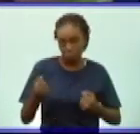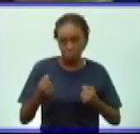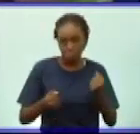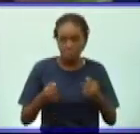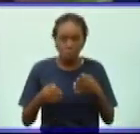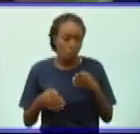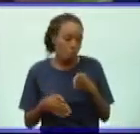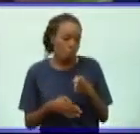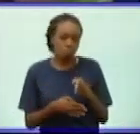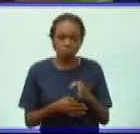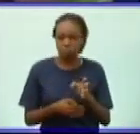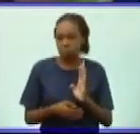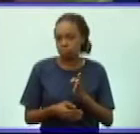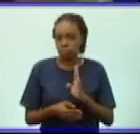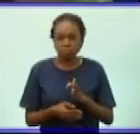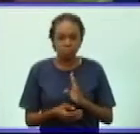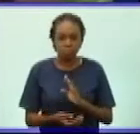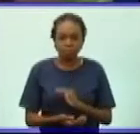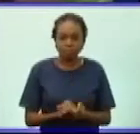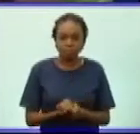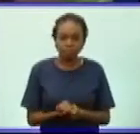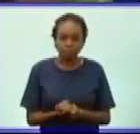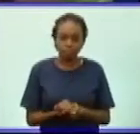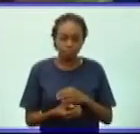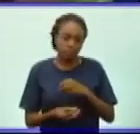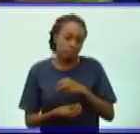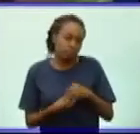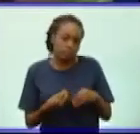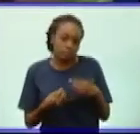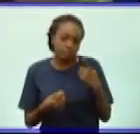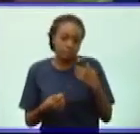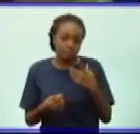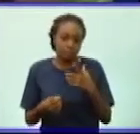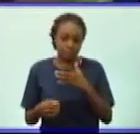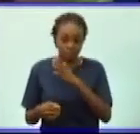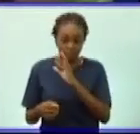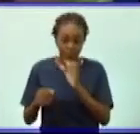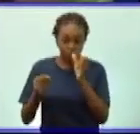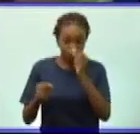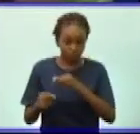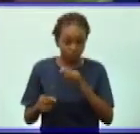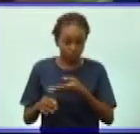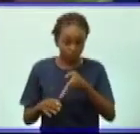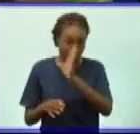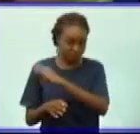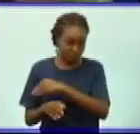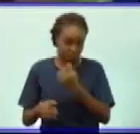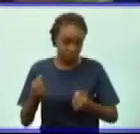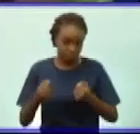a ellos, no es así. En cambio, ¿quién sí se mueve? Las personas que están afuera, que se